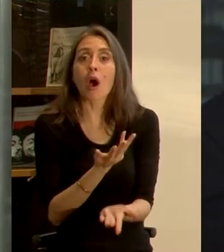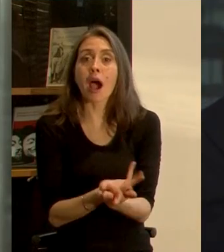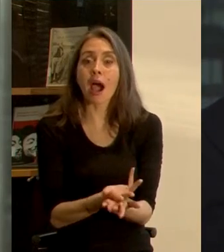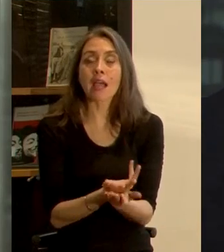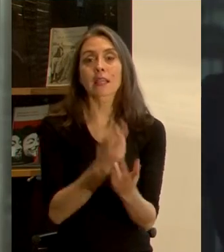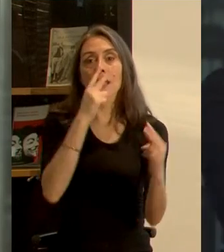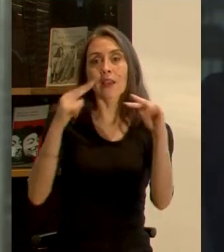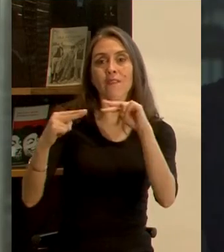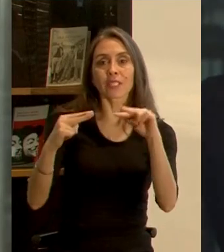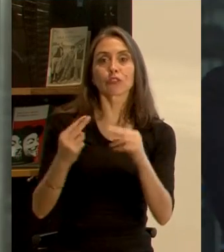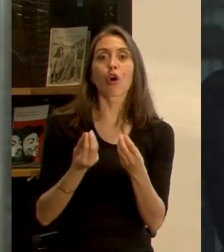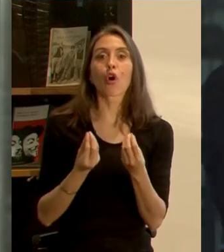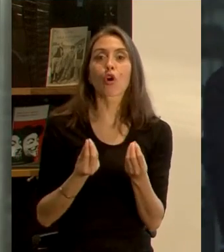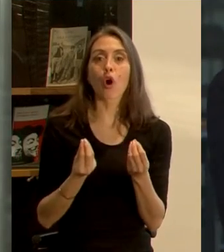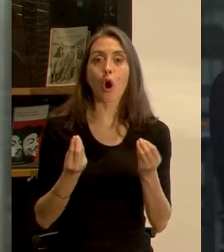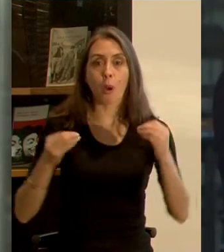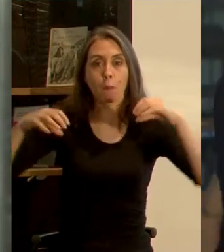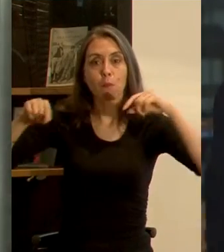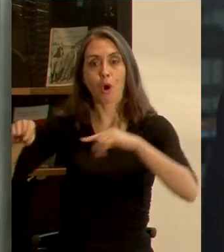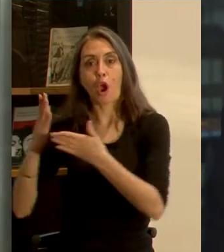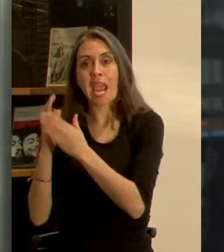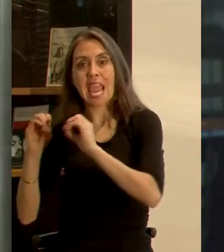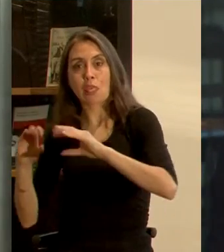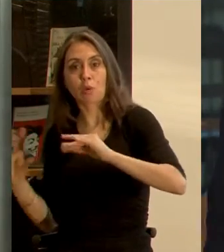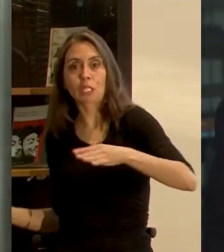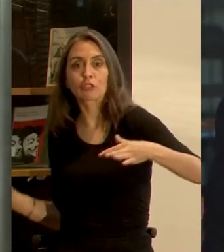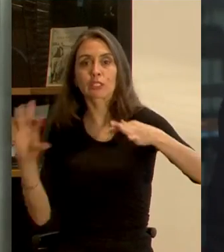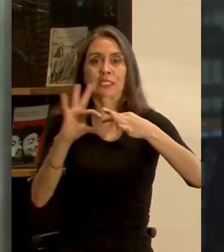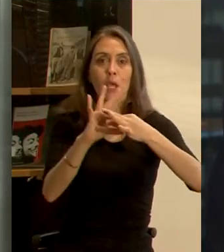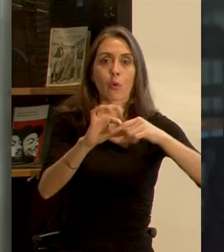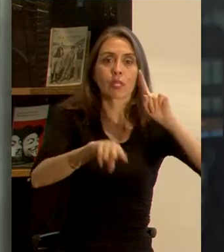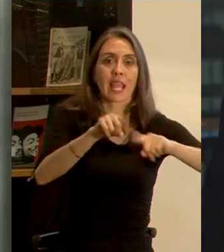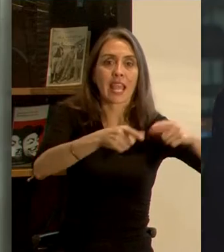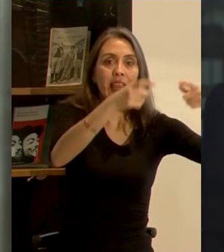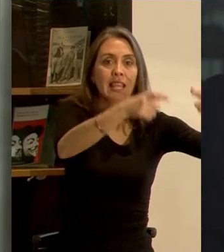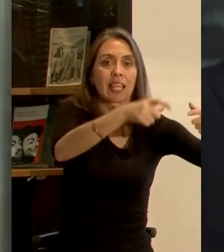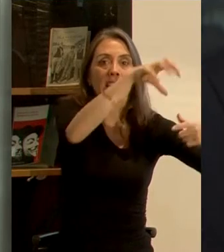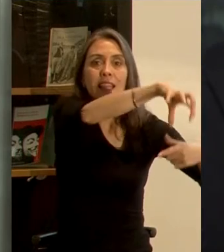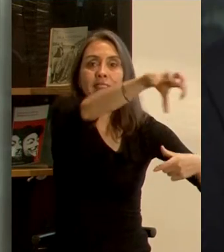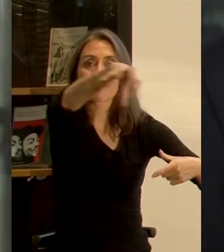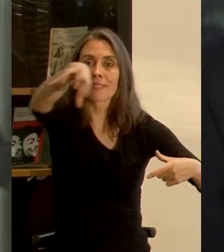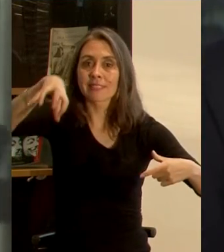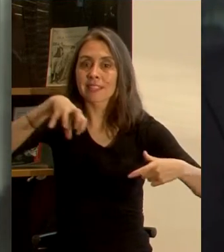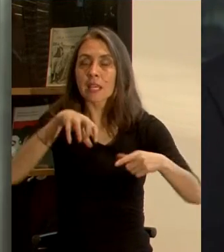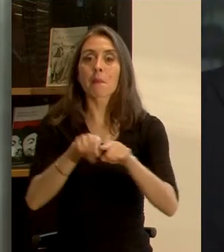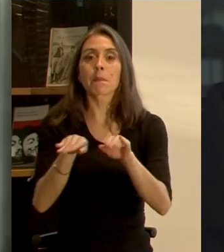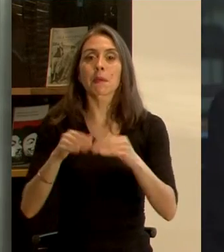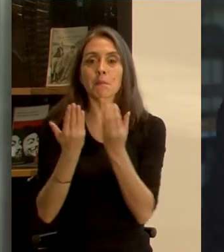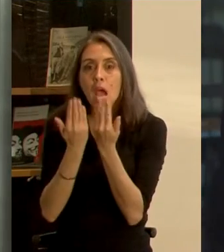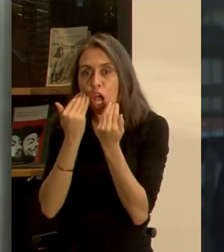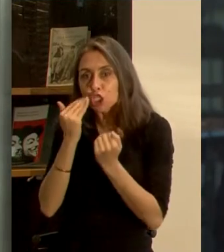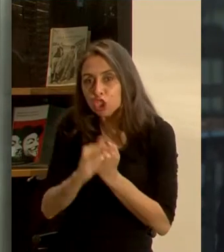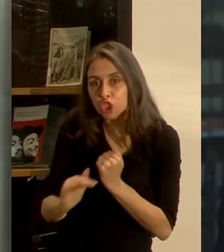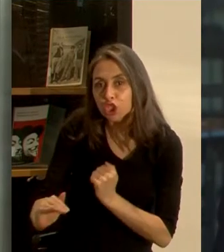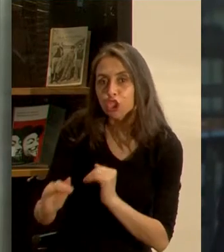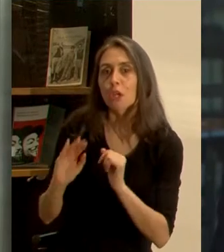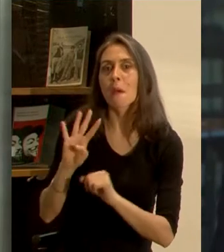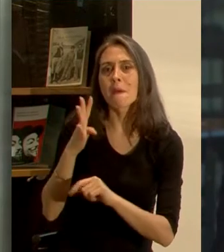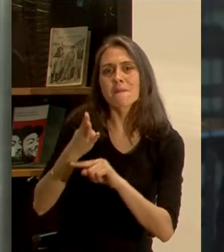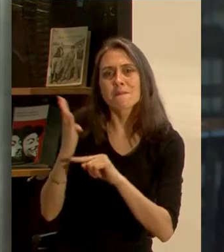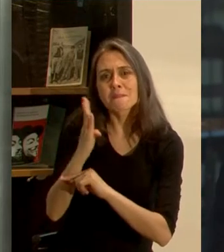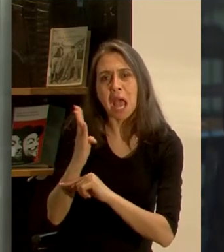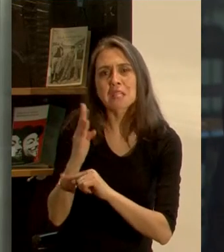una visión de cómo unir la educación con los territorios. Es la misma educación que vamos a hacer en de los niños pequeños, básica,